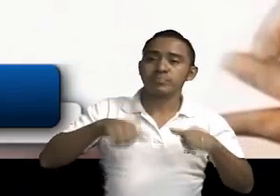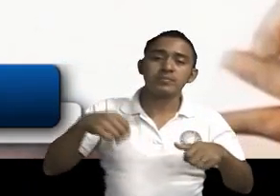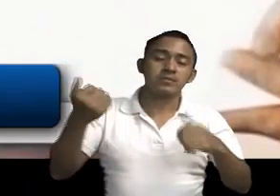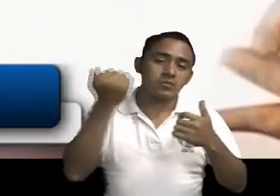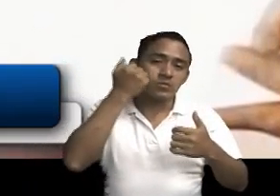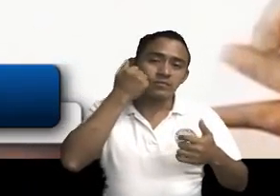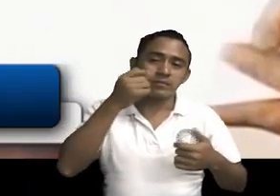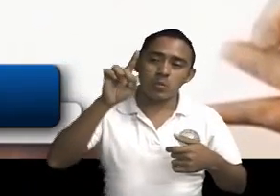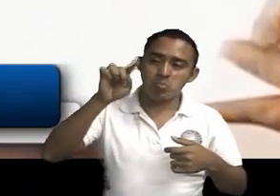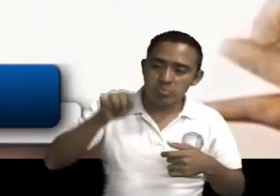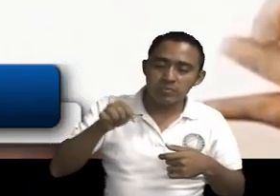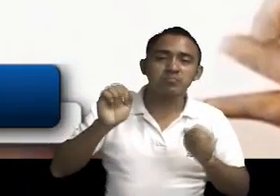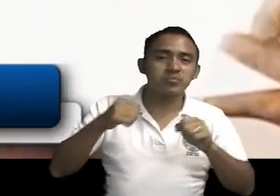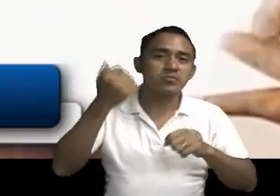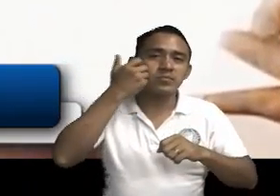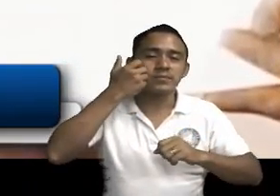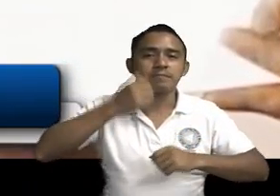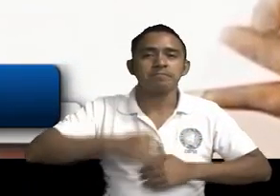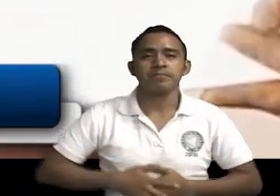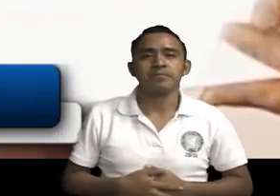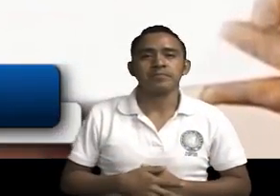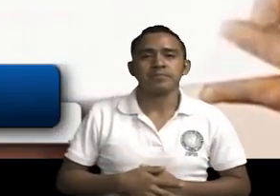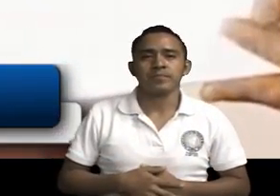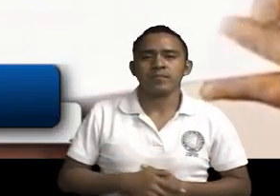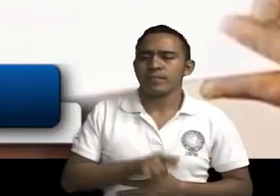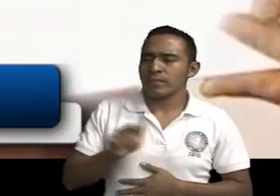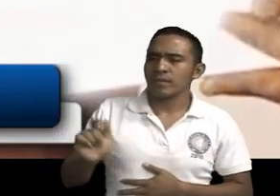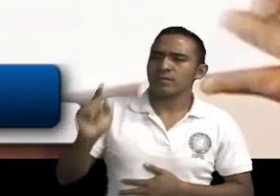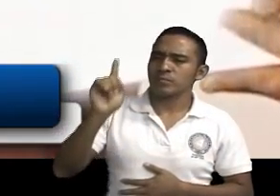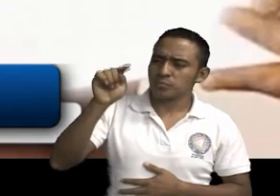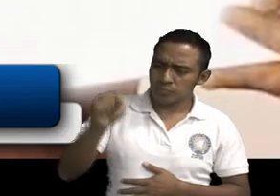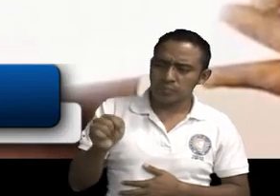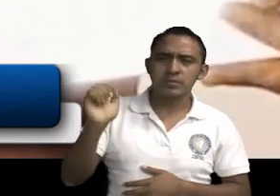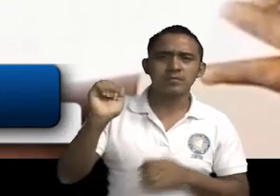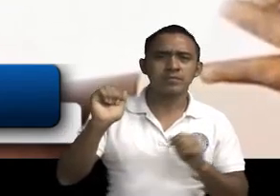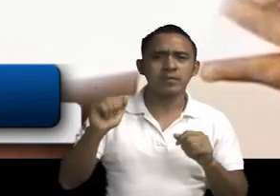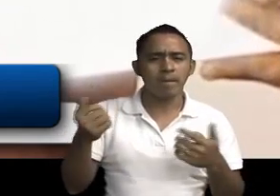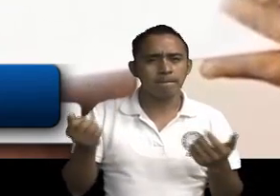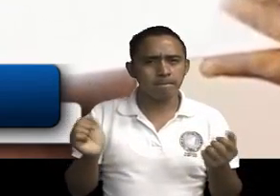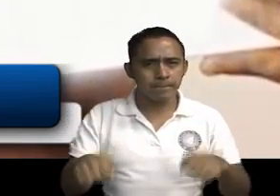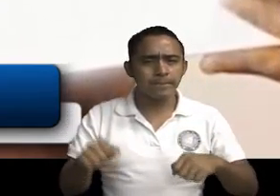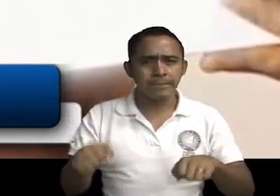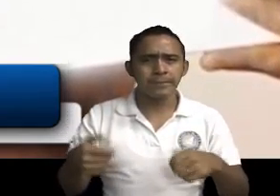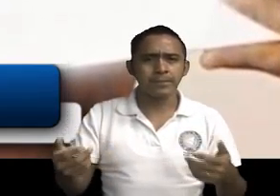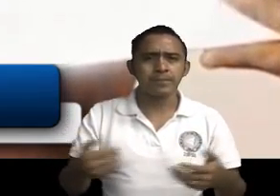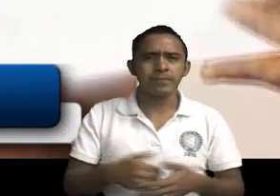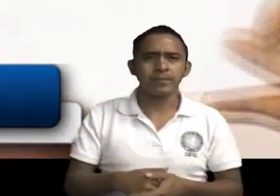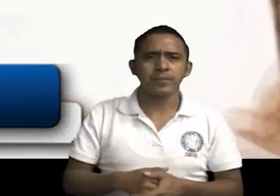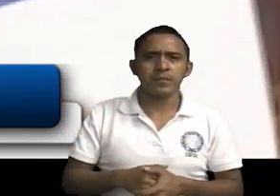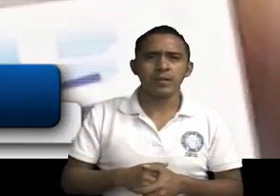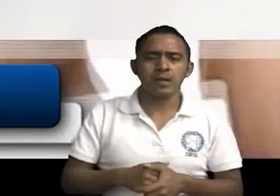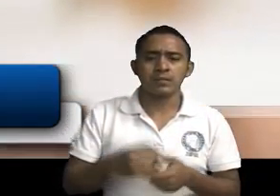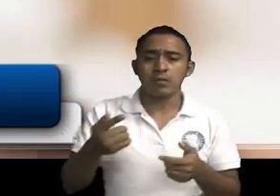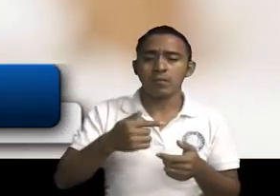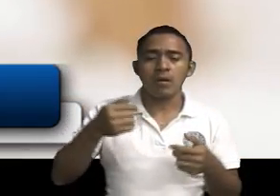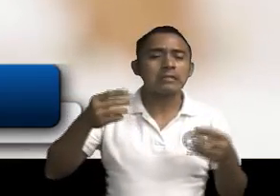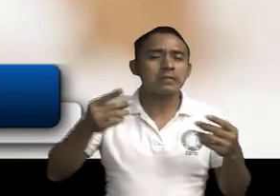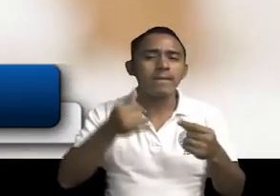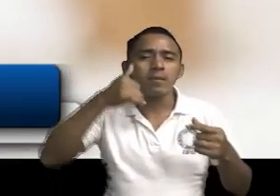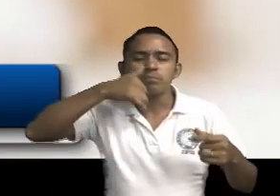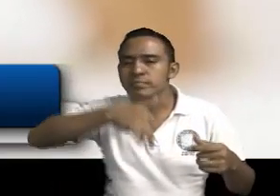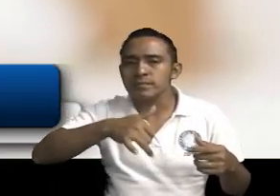una enfermedad. Ahora, ¿la disfunción eréctil también lleva, doctor, o puede relacionarse con la eyaculación precoz?